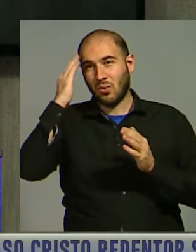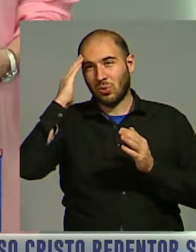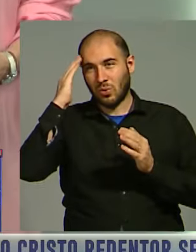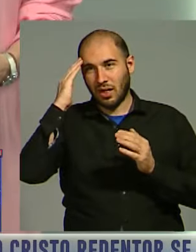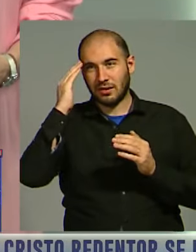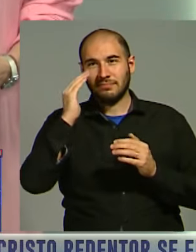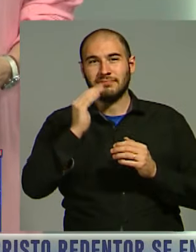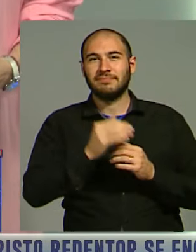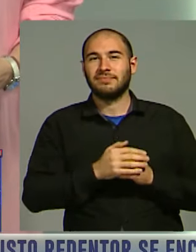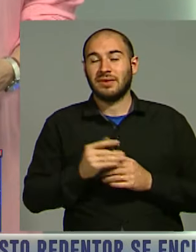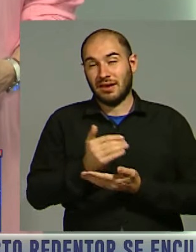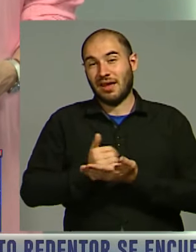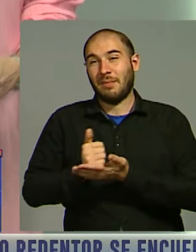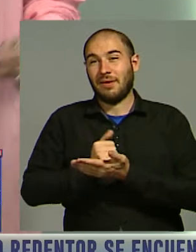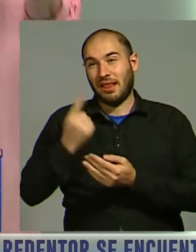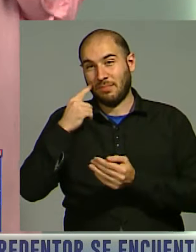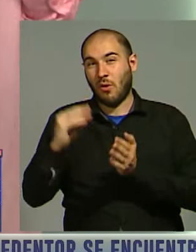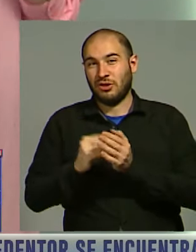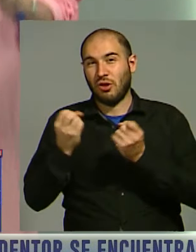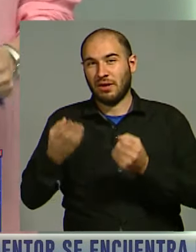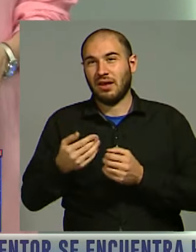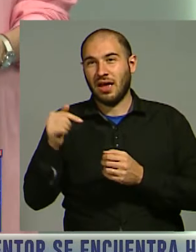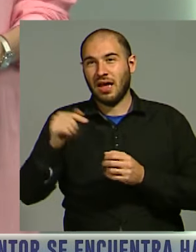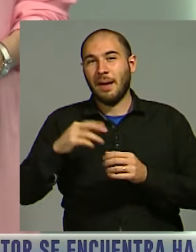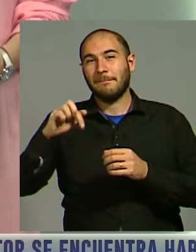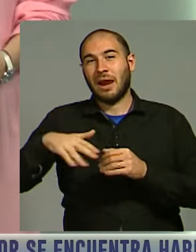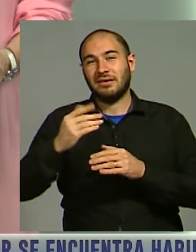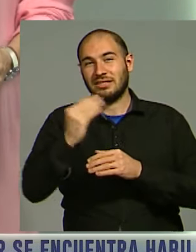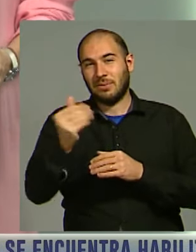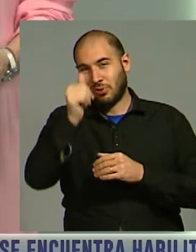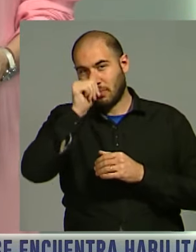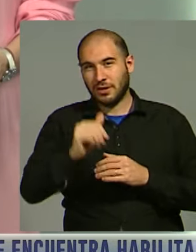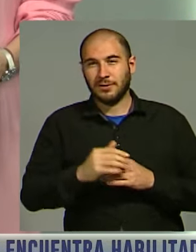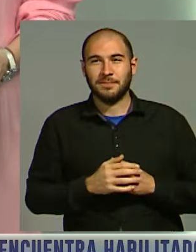es. Vamos a estar esperando entonces ese momento porque hay que hacer planes para el fin de semana. Uh-huh. Vamos a cambiar.